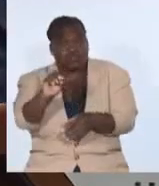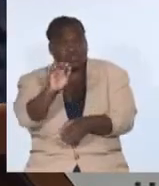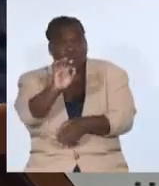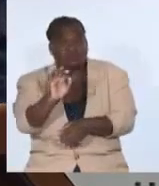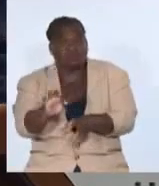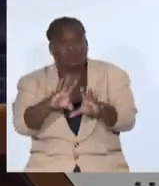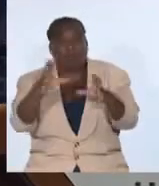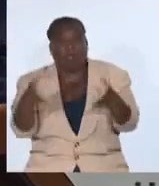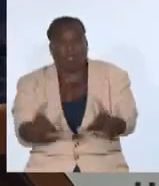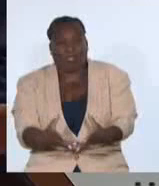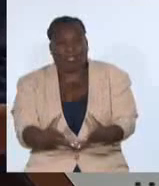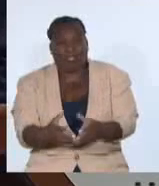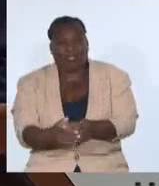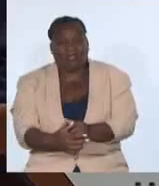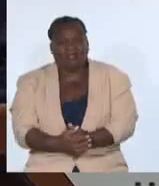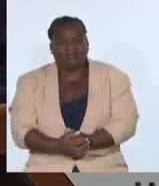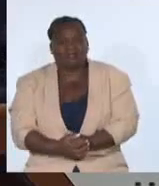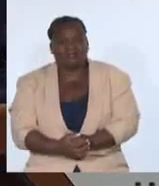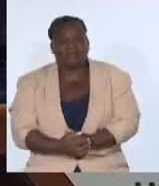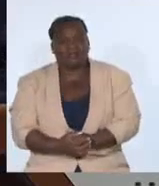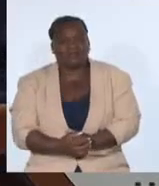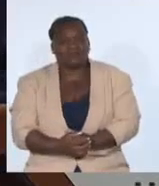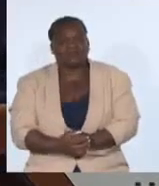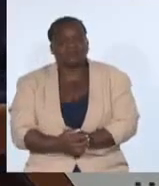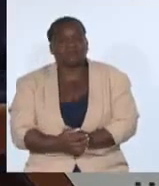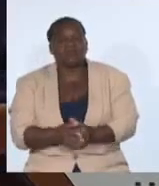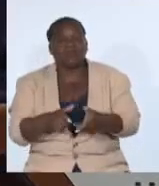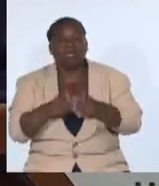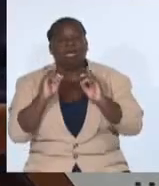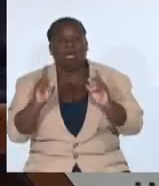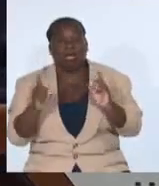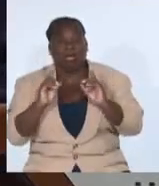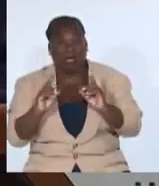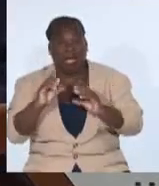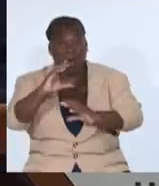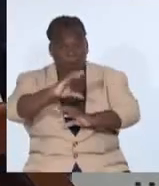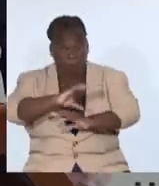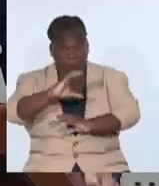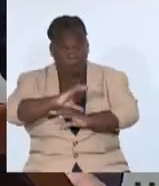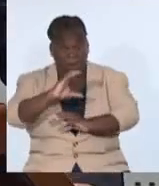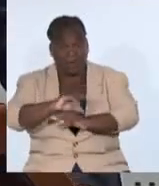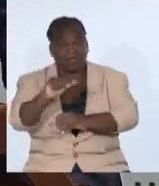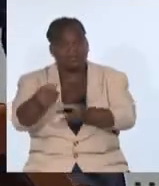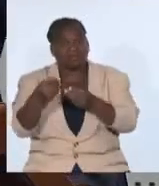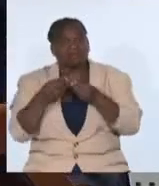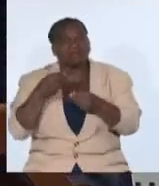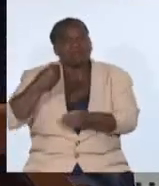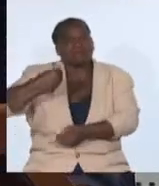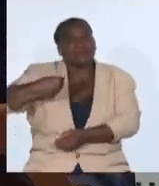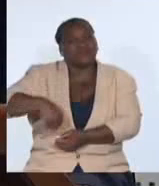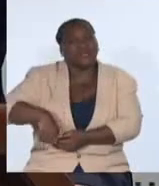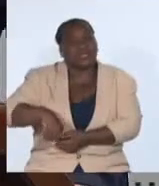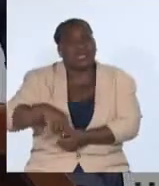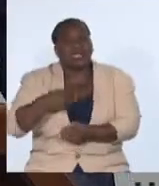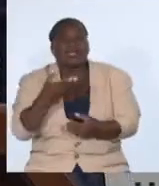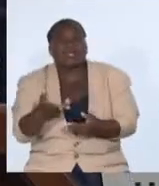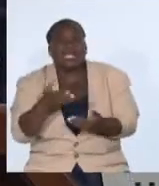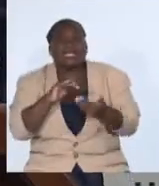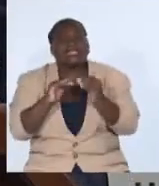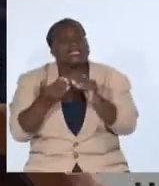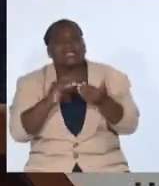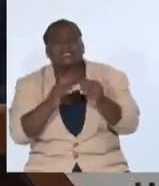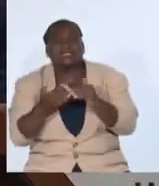mundial reunirnos a nivel Cumbre nos brinda la oportunidad de deliberar en colectivo